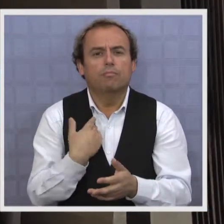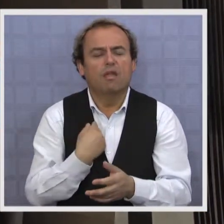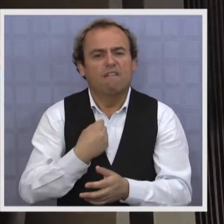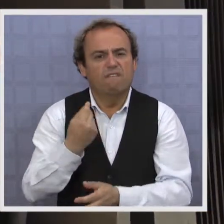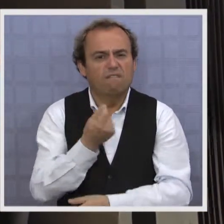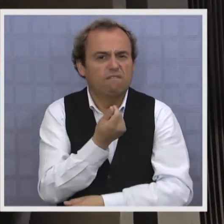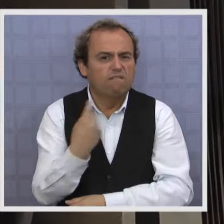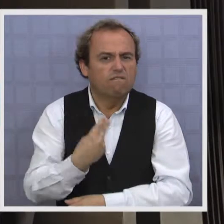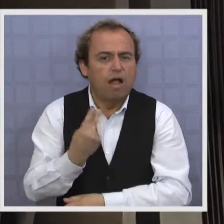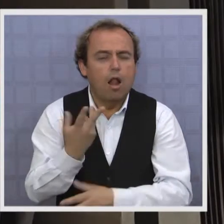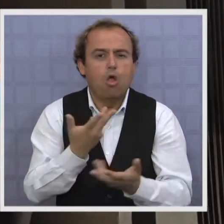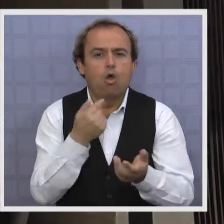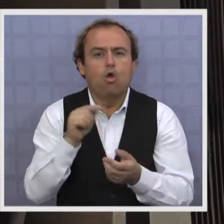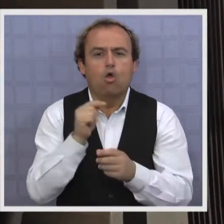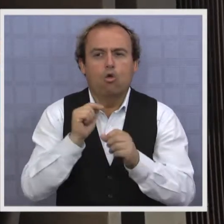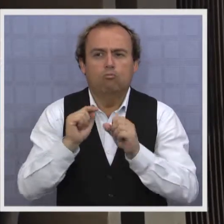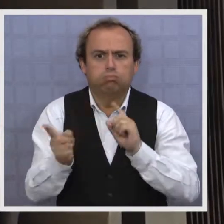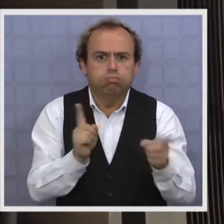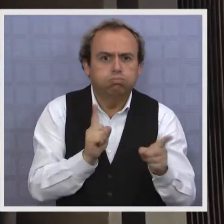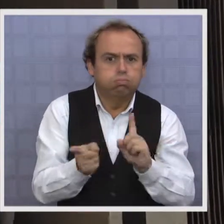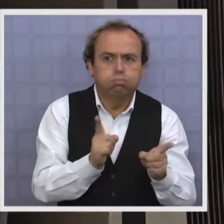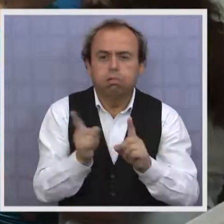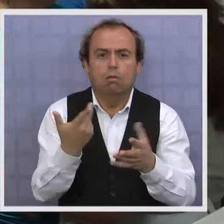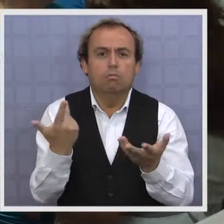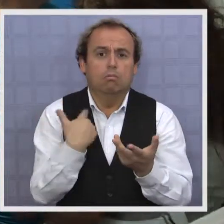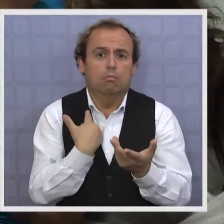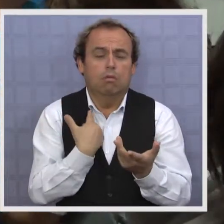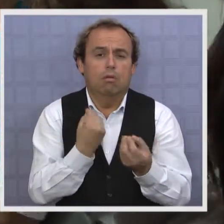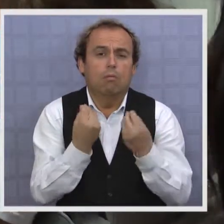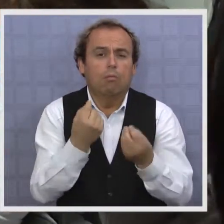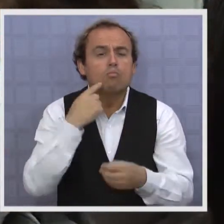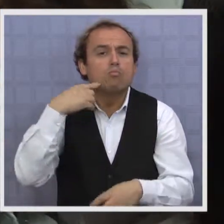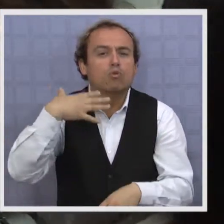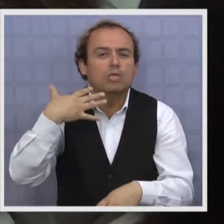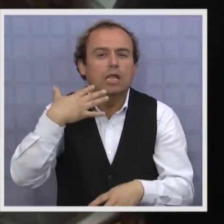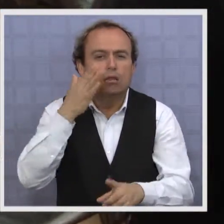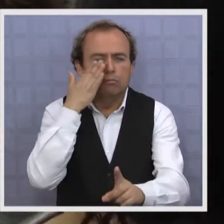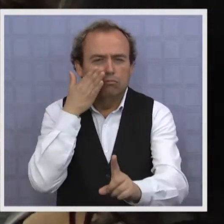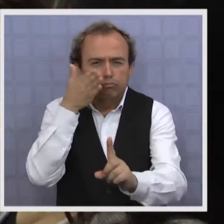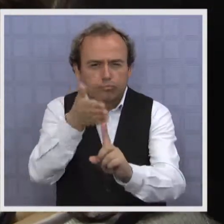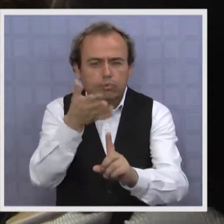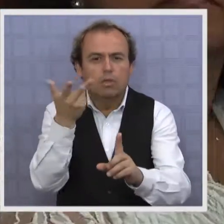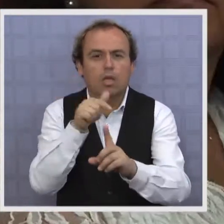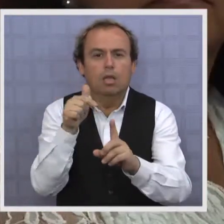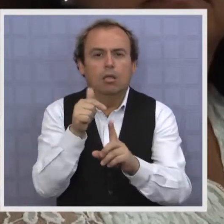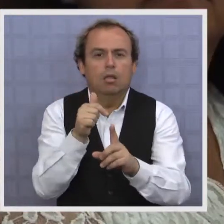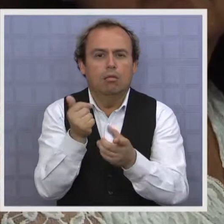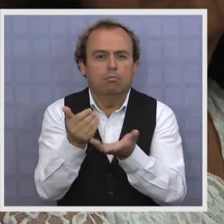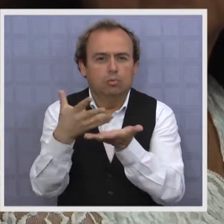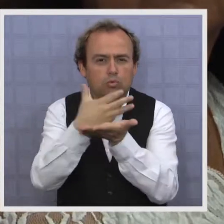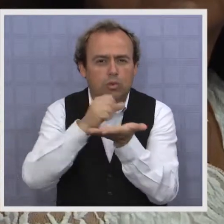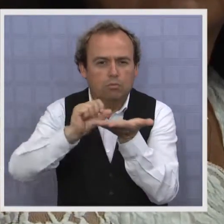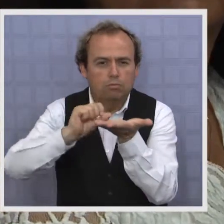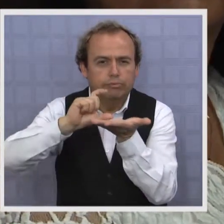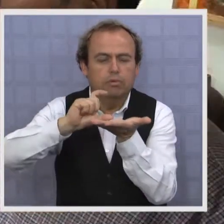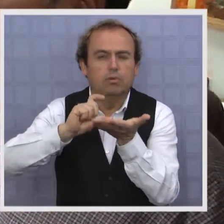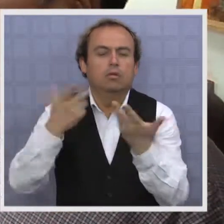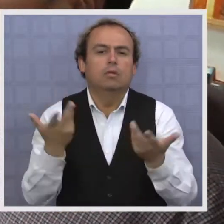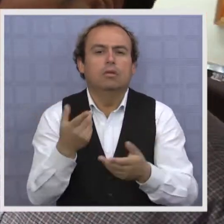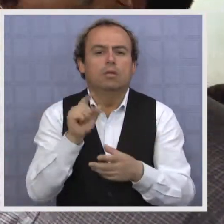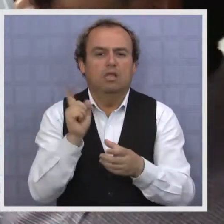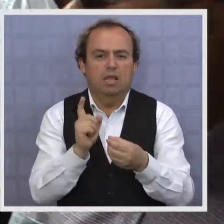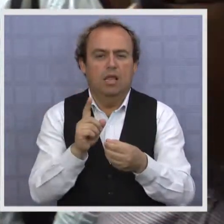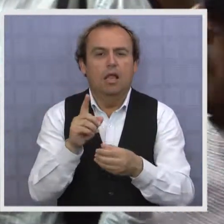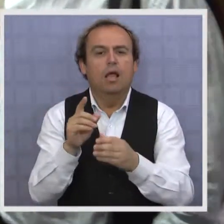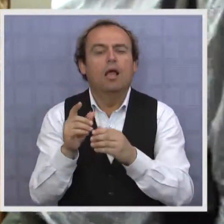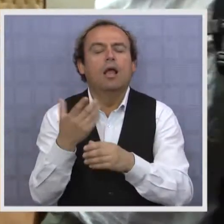Valoramos grandemente las movilizaciones que se están haciendo, sobre todo porque apuntan a cuestiones que van más allá de un reajuste, ¿no? Recordemos la libertad sindical o